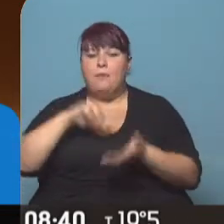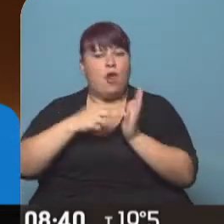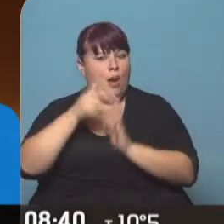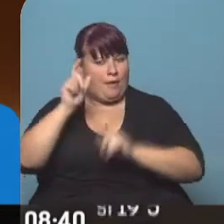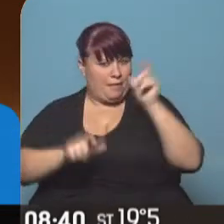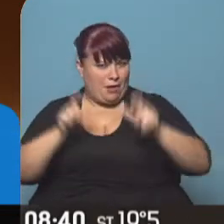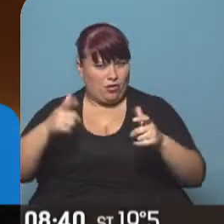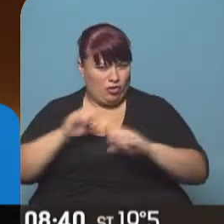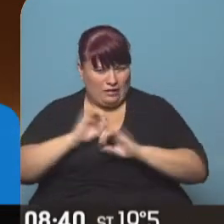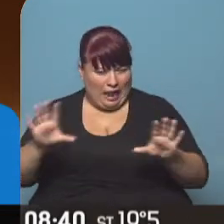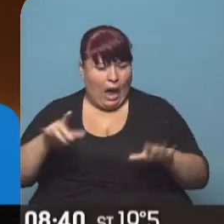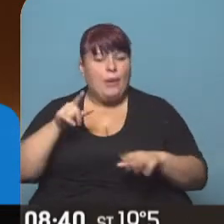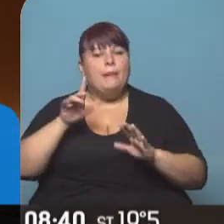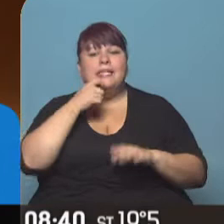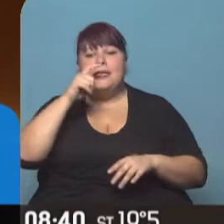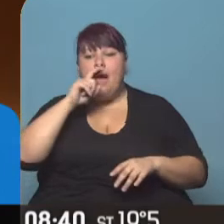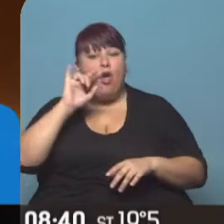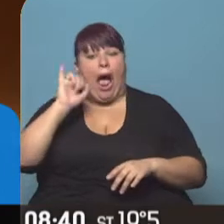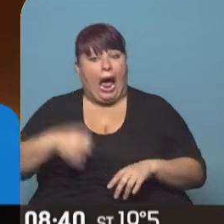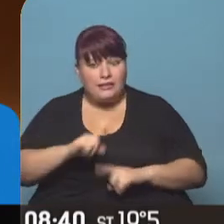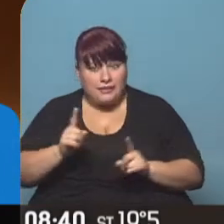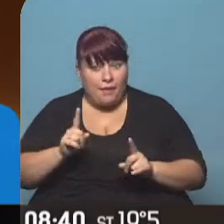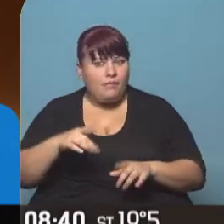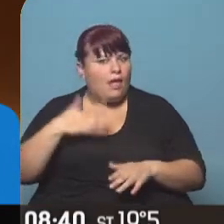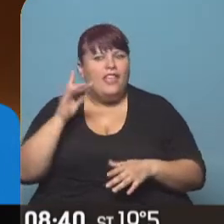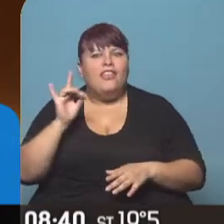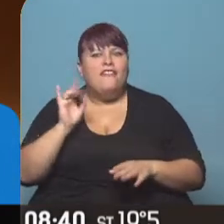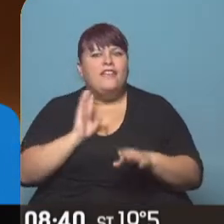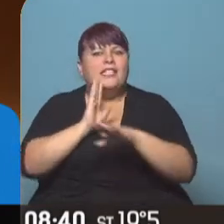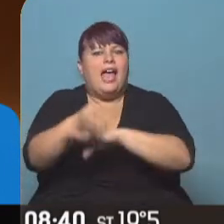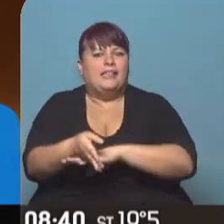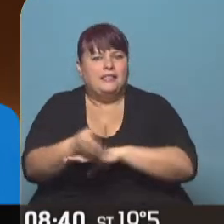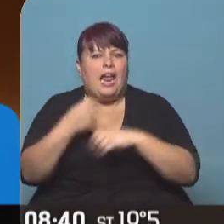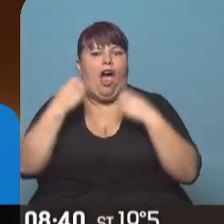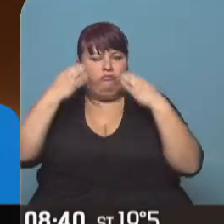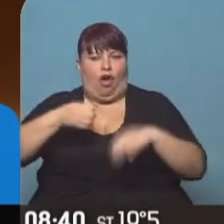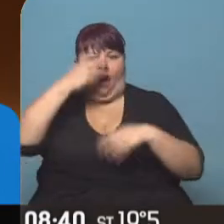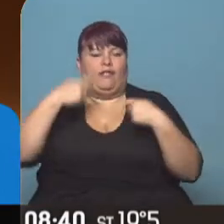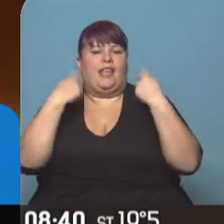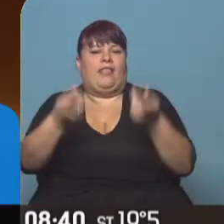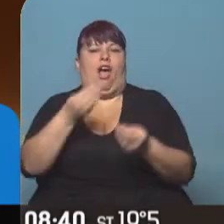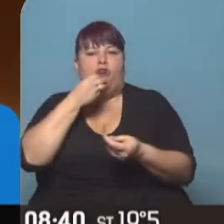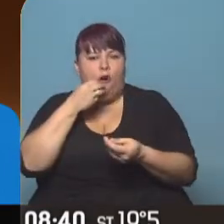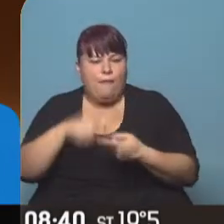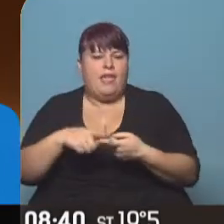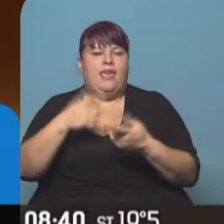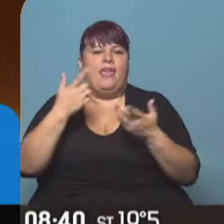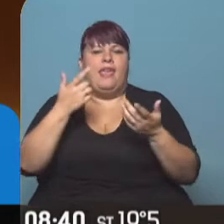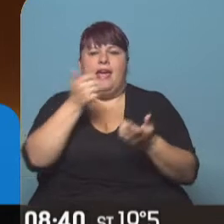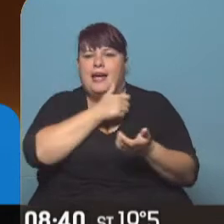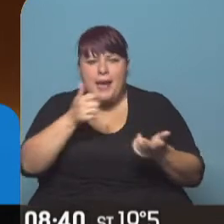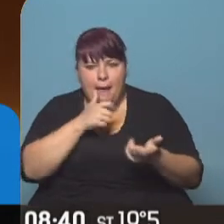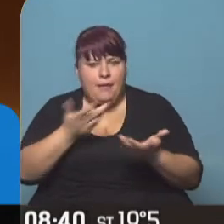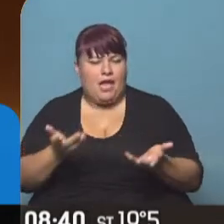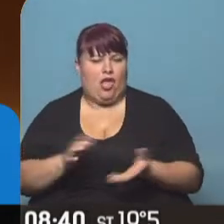humanitaria pero si maduro no lo reconoce es muy difícil entrar oficialmente alimentos y medicamentos